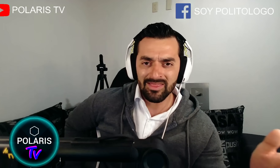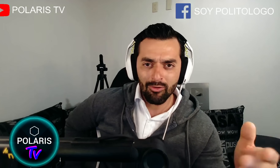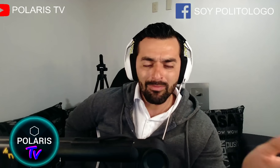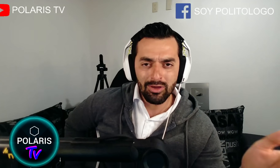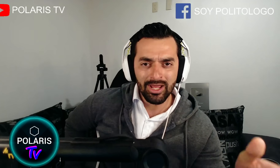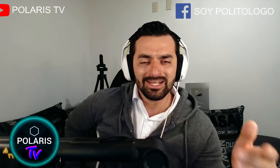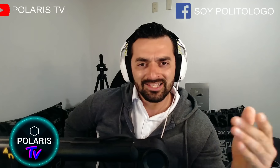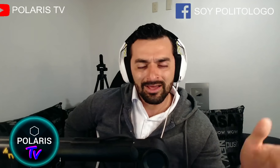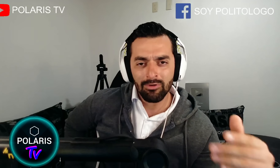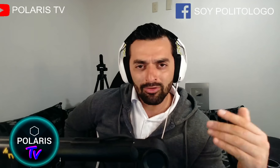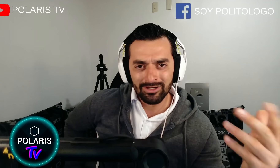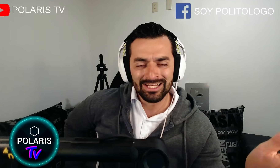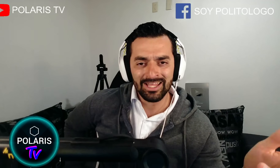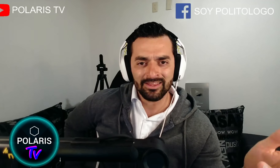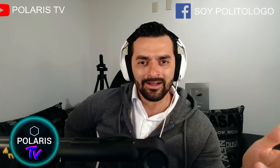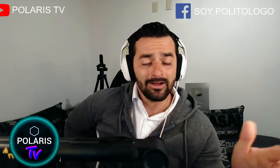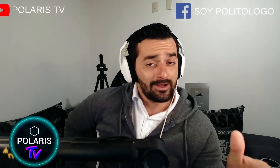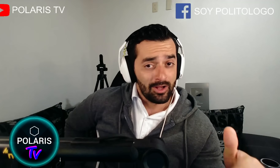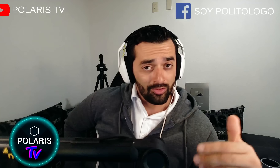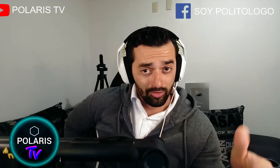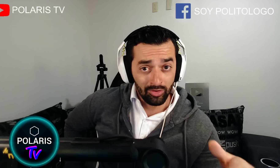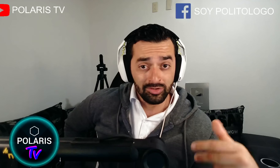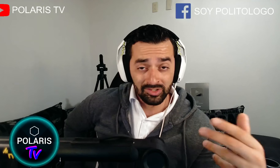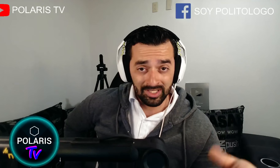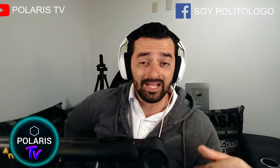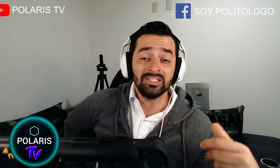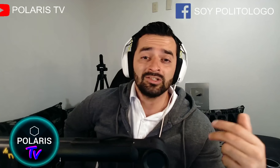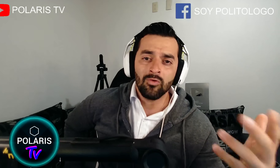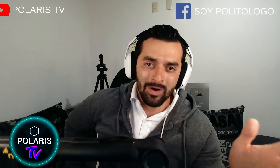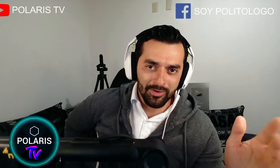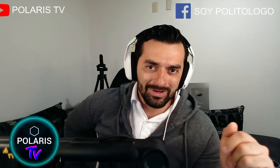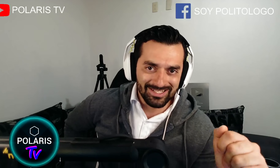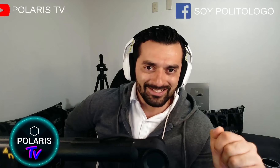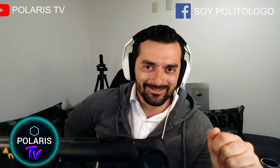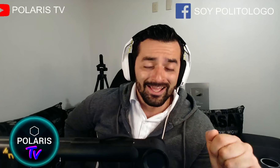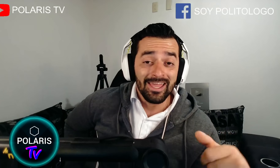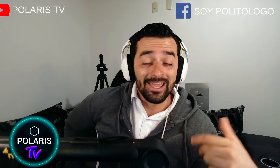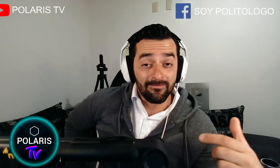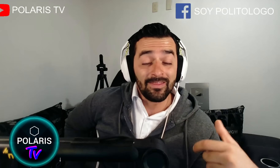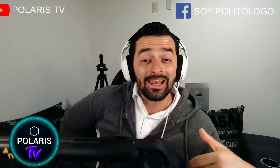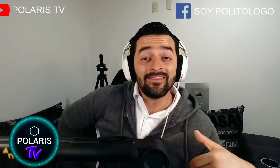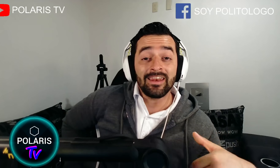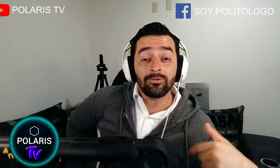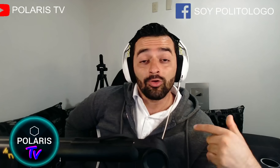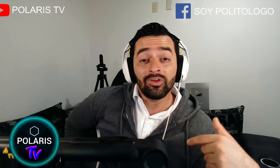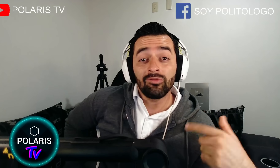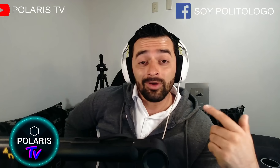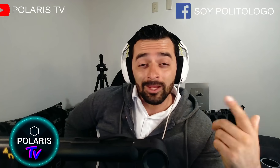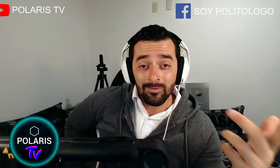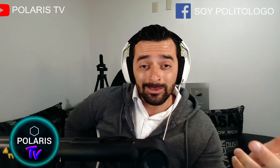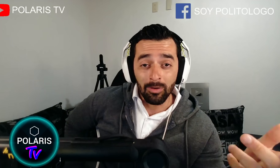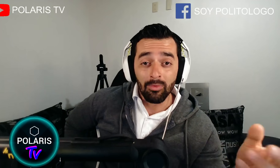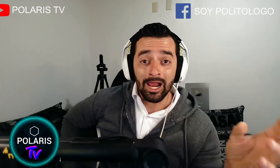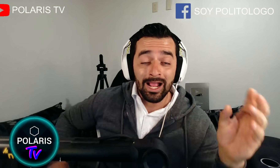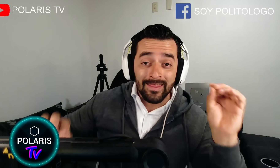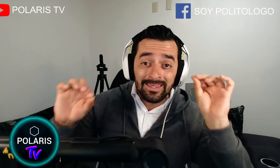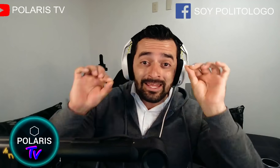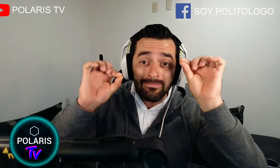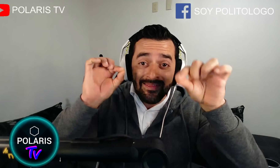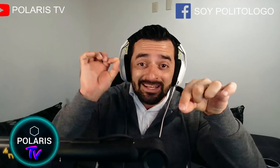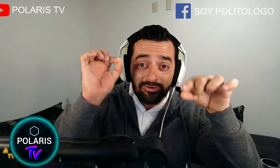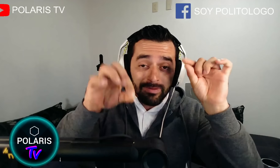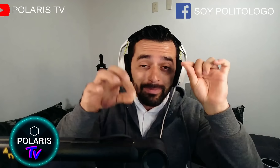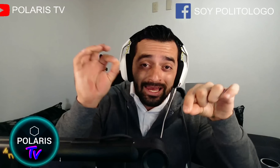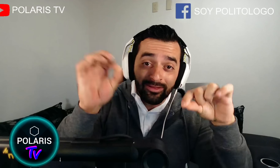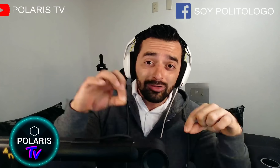Simplemente no hay mayoría que esté de acuerdo con esa terna dos TR cuatro veces y entra todo esto en una Tómbola cada